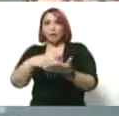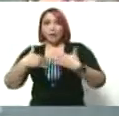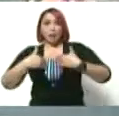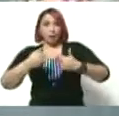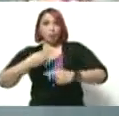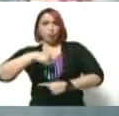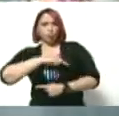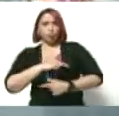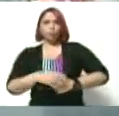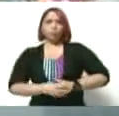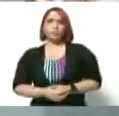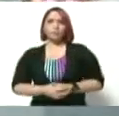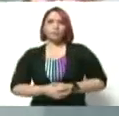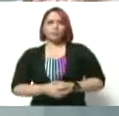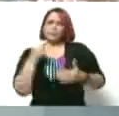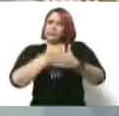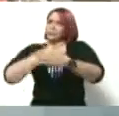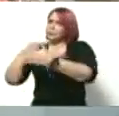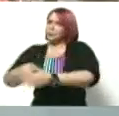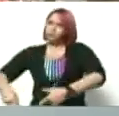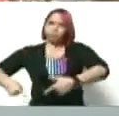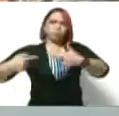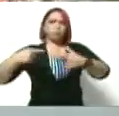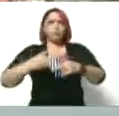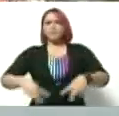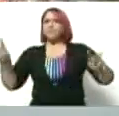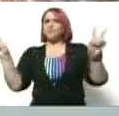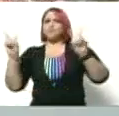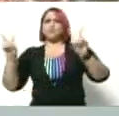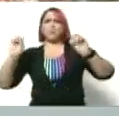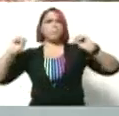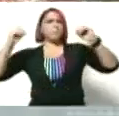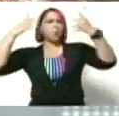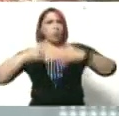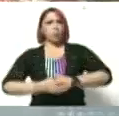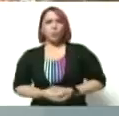estamos en lucha batalla y victoria venceremos